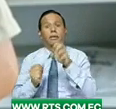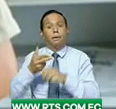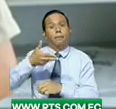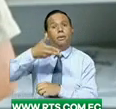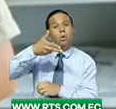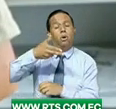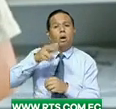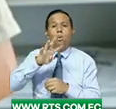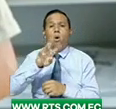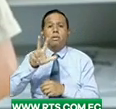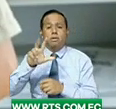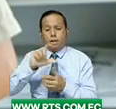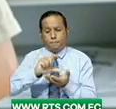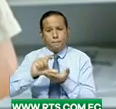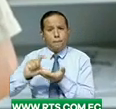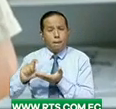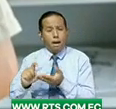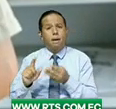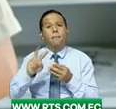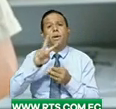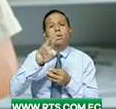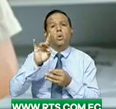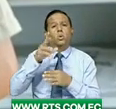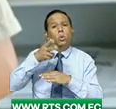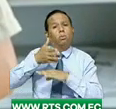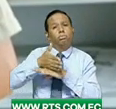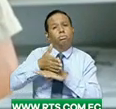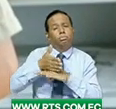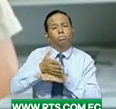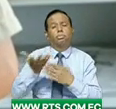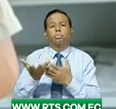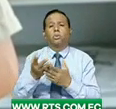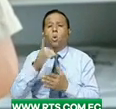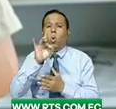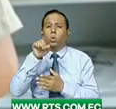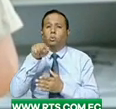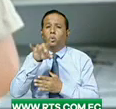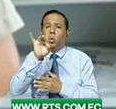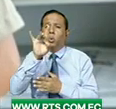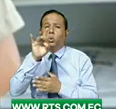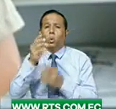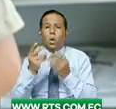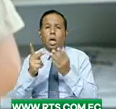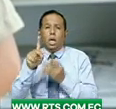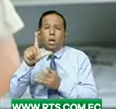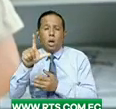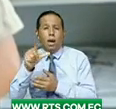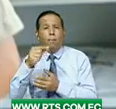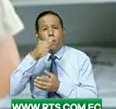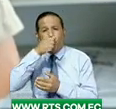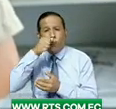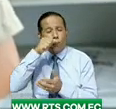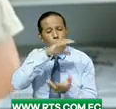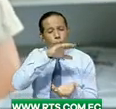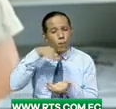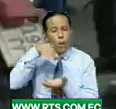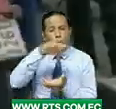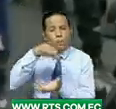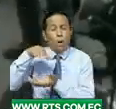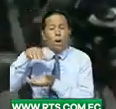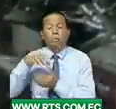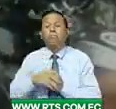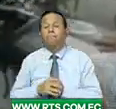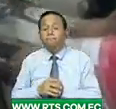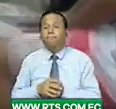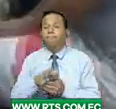municiones, 28 armas blancas, 8.8 kilogramos de decomiso de sustancias sujetas a fiscalización.